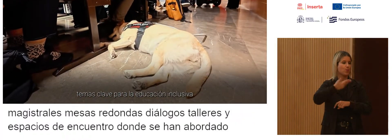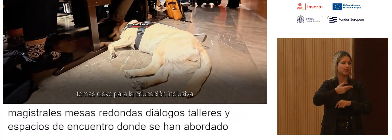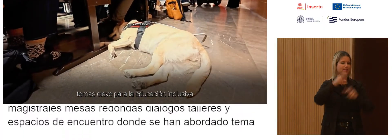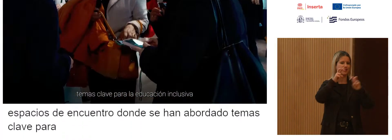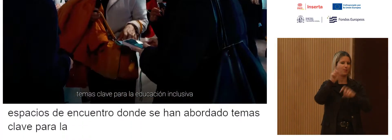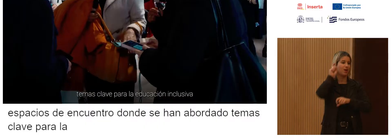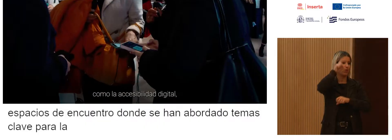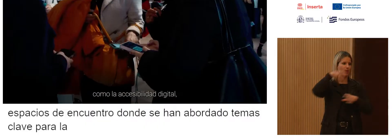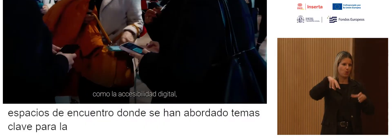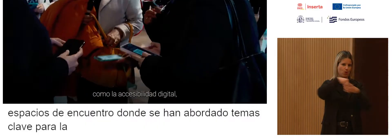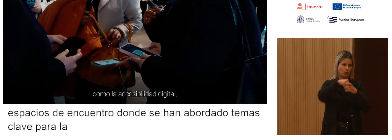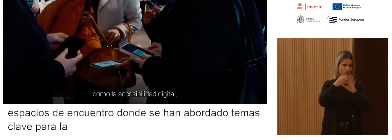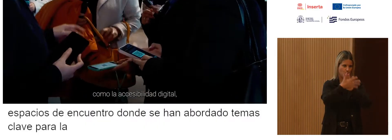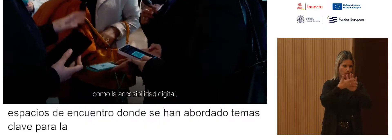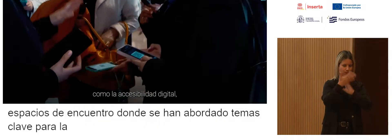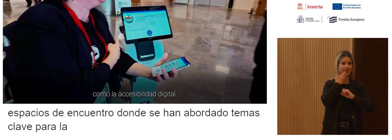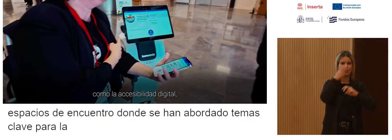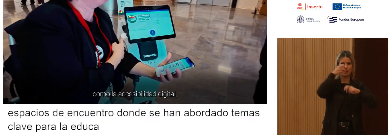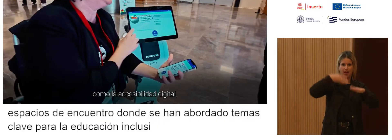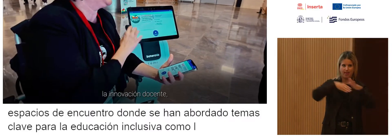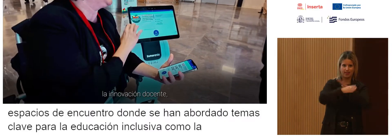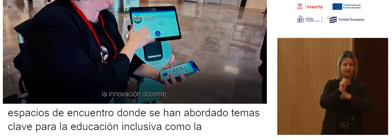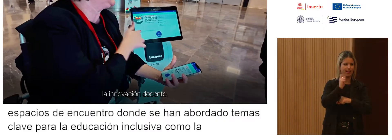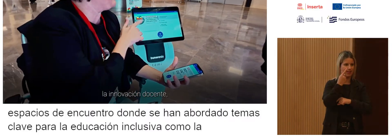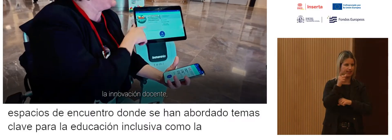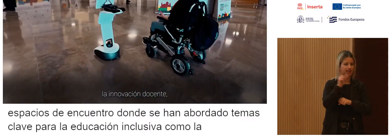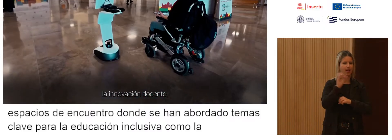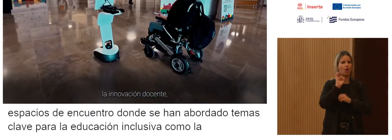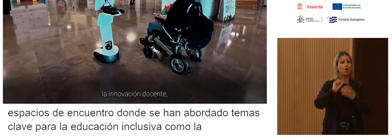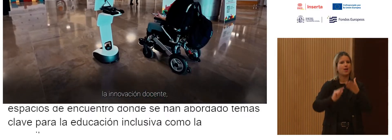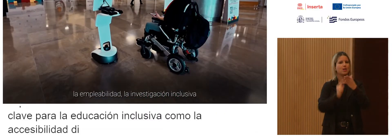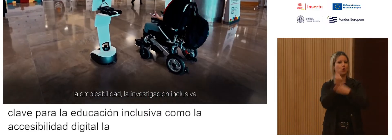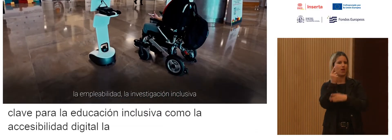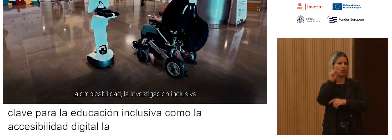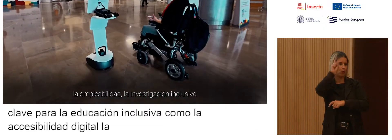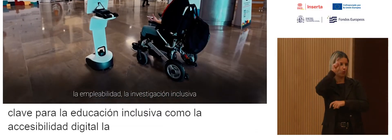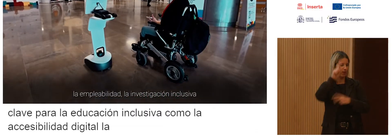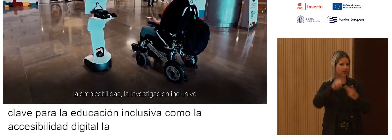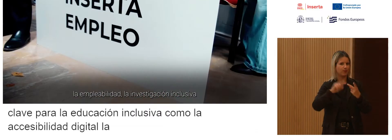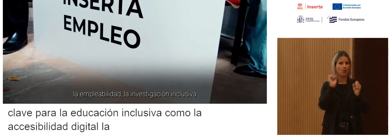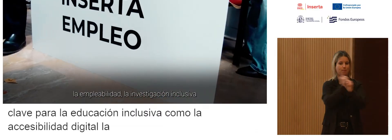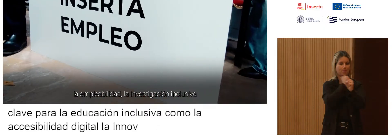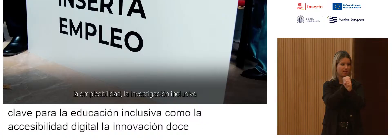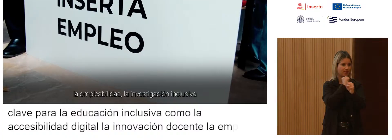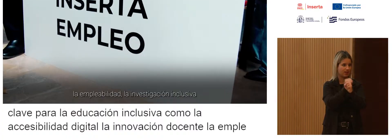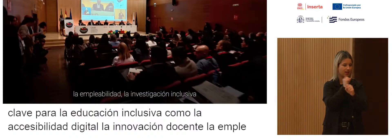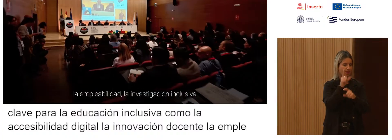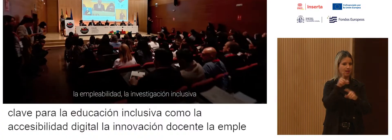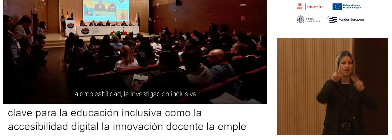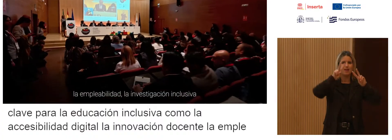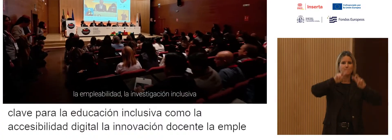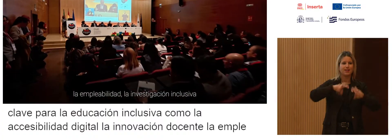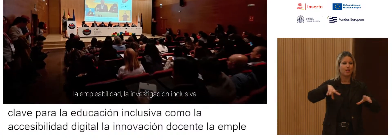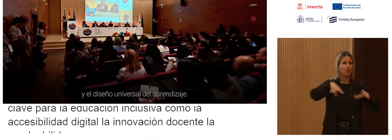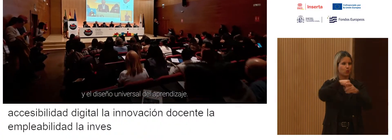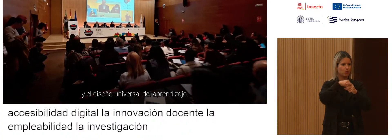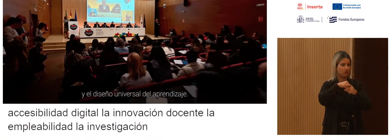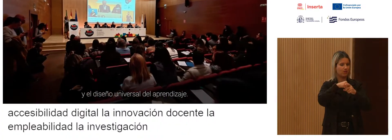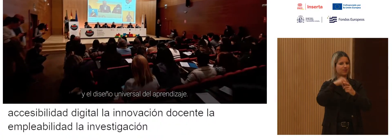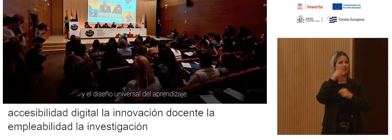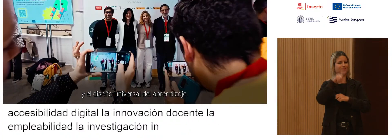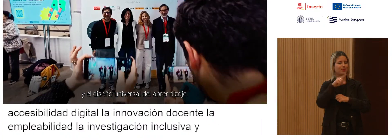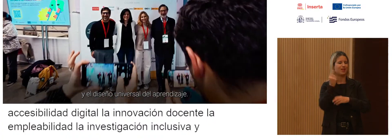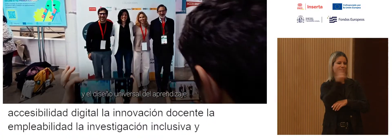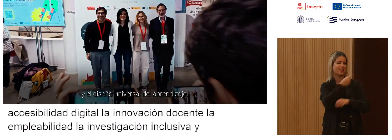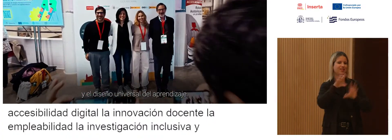educación inclusiva, como la accesibilidad digital, la innovación docente, la empleabilidad, la investigación inclusiva y el